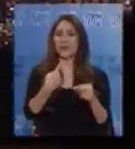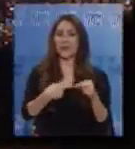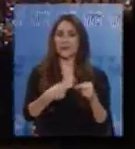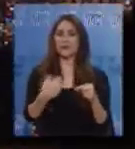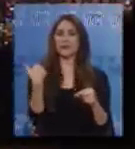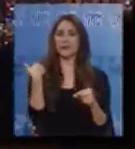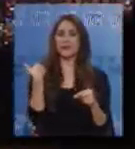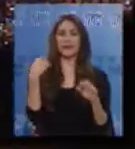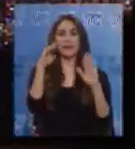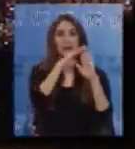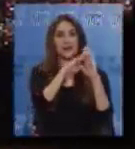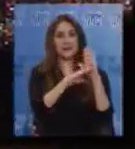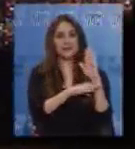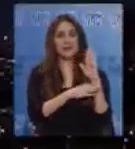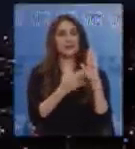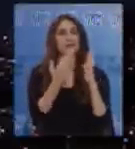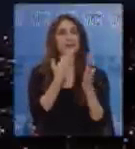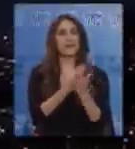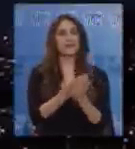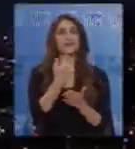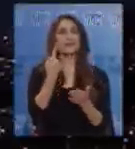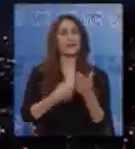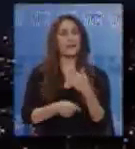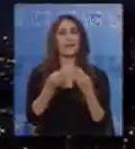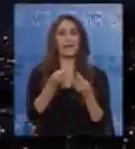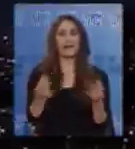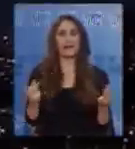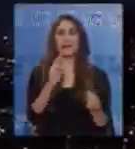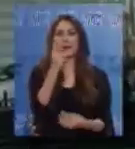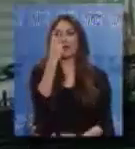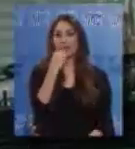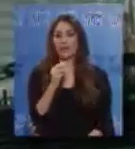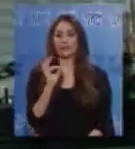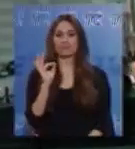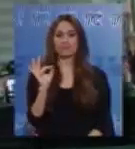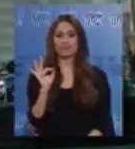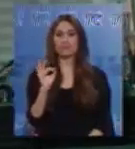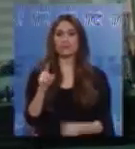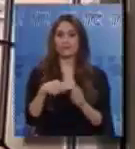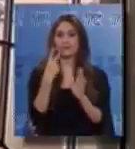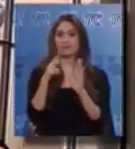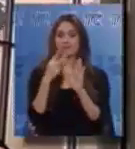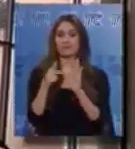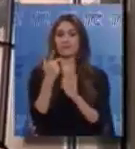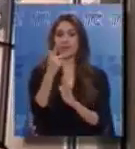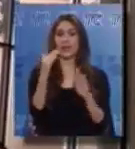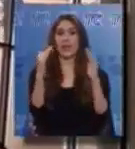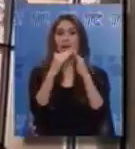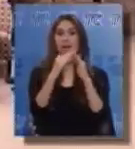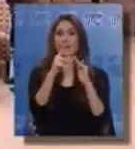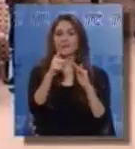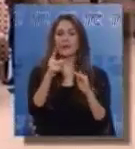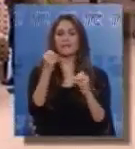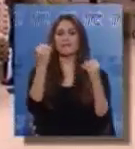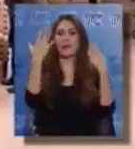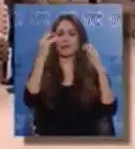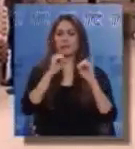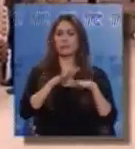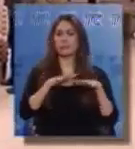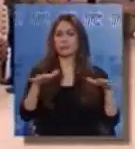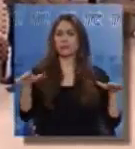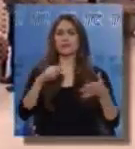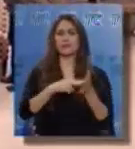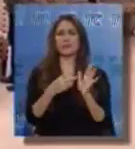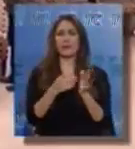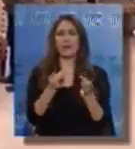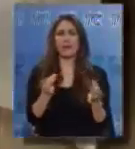lugar en la lista, entre otras cosas, gracias a la calidad de la oferta hotelera. Por tercer año consecutivo, el Hotel Casa Gangotena entró en la exclusiva